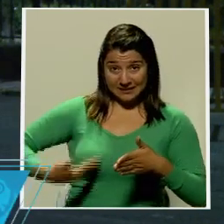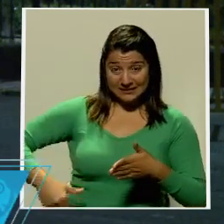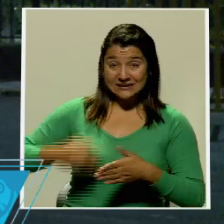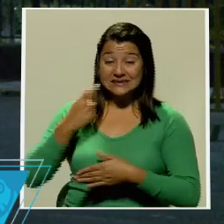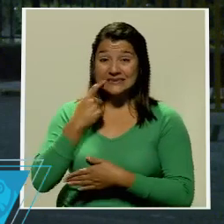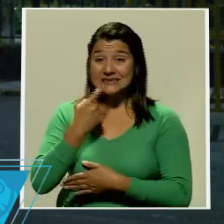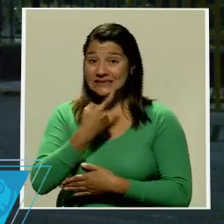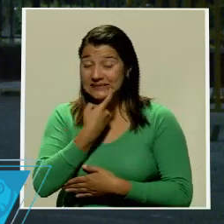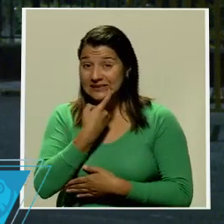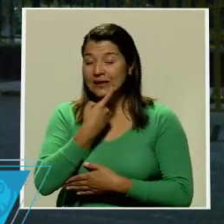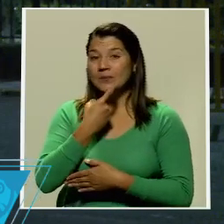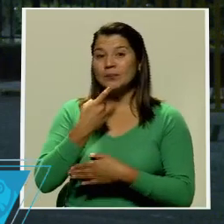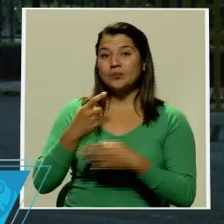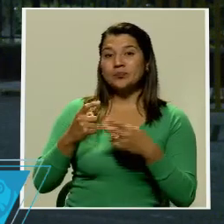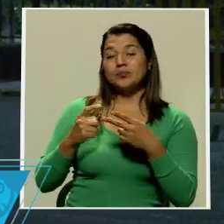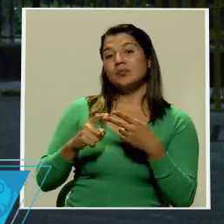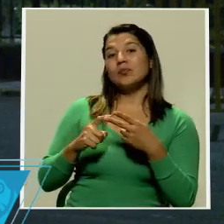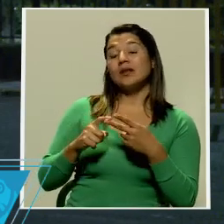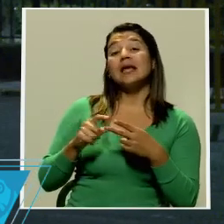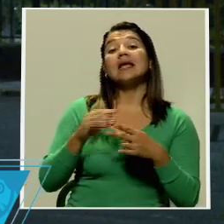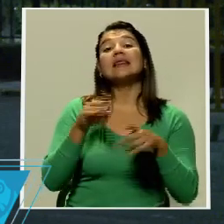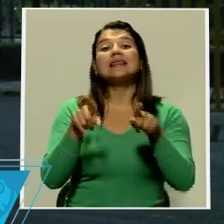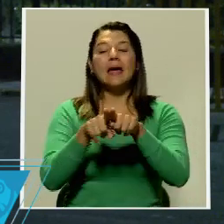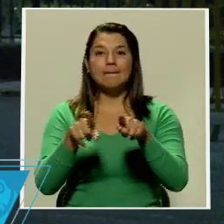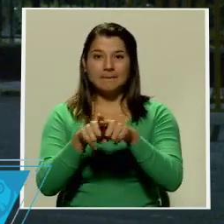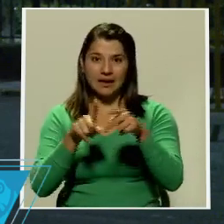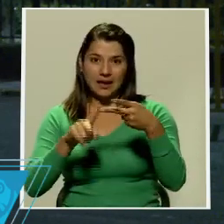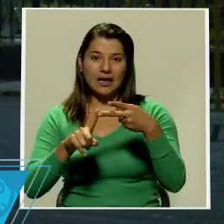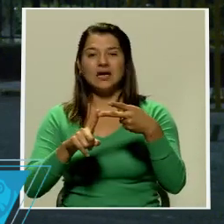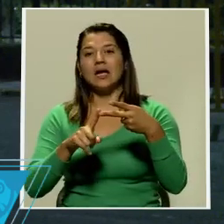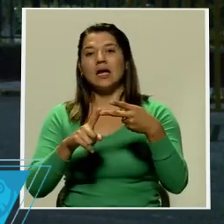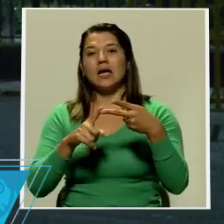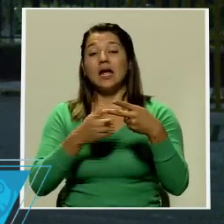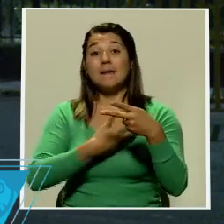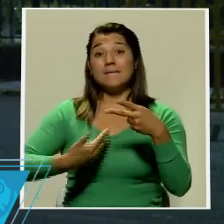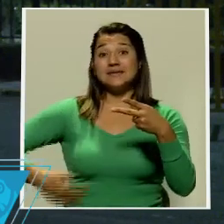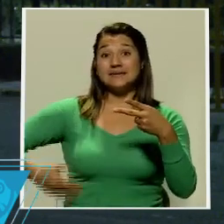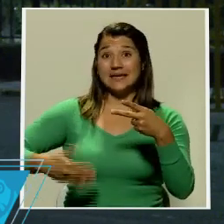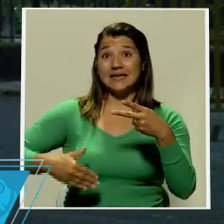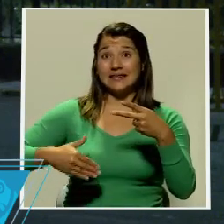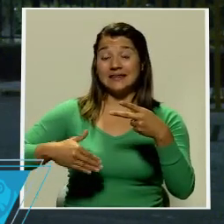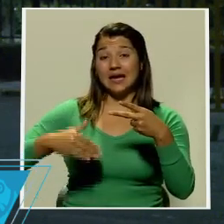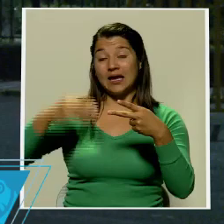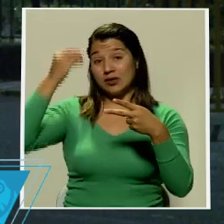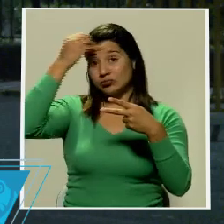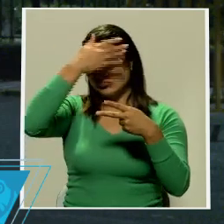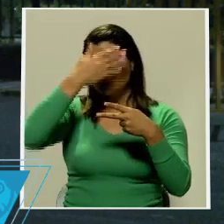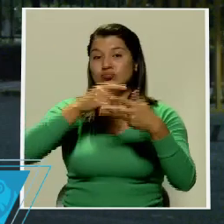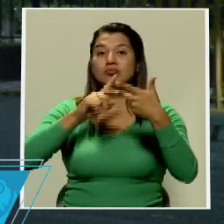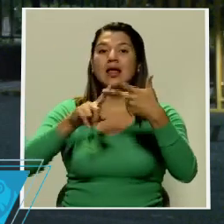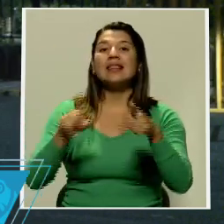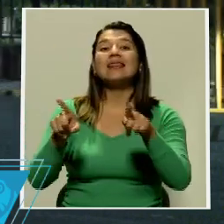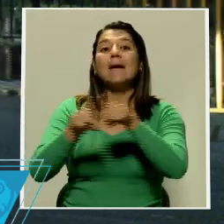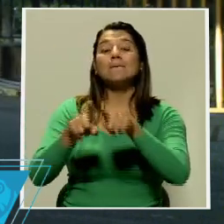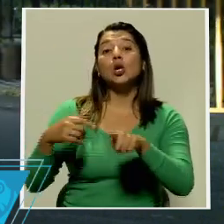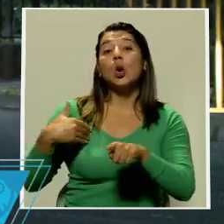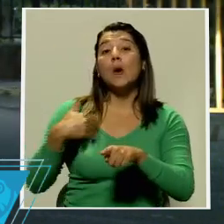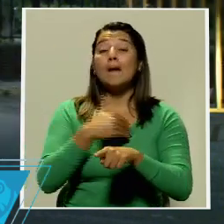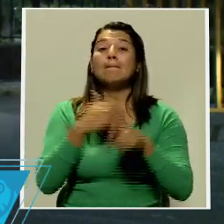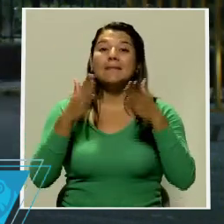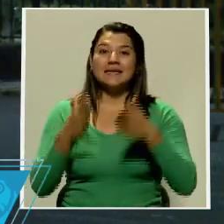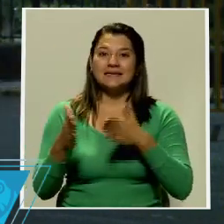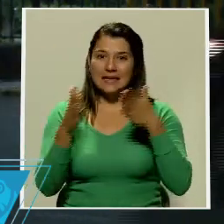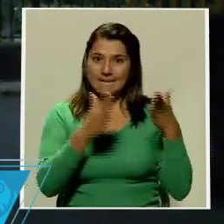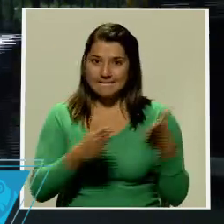Yanina Dinarte, la cuarta de lo que es la administración, Alvarado Quesada. También estuvo la ministra de Planificación,